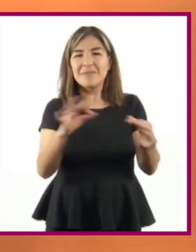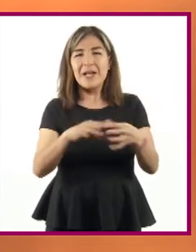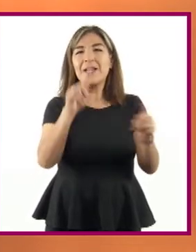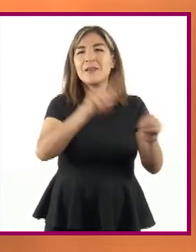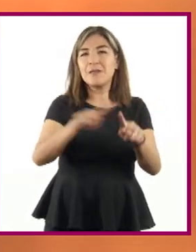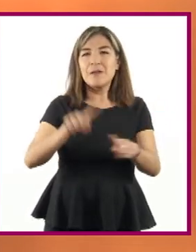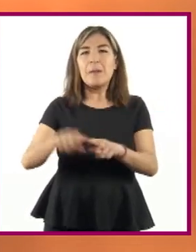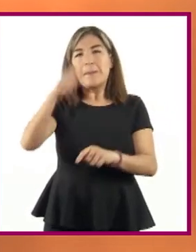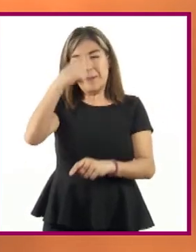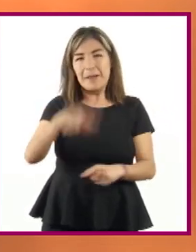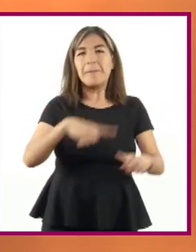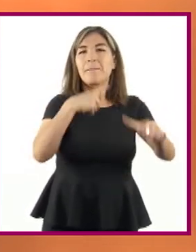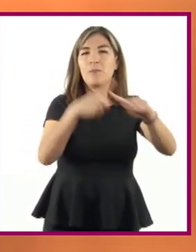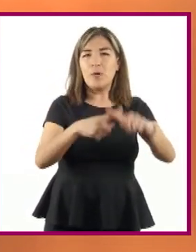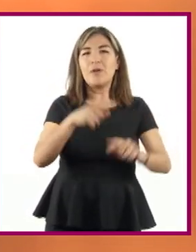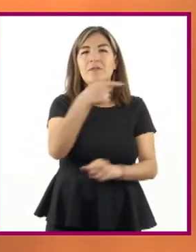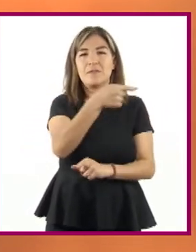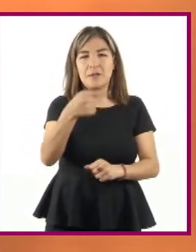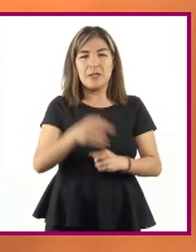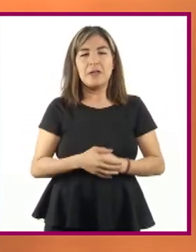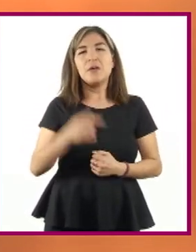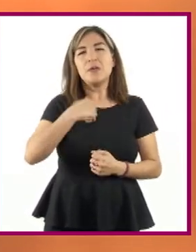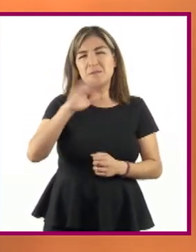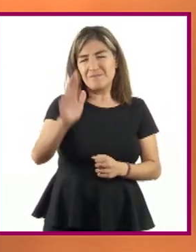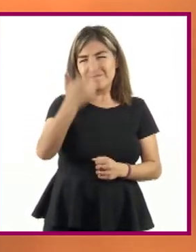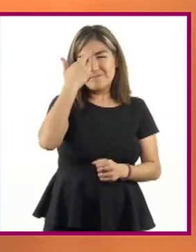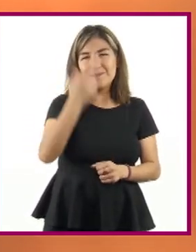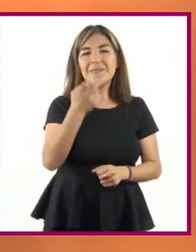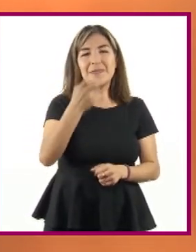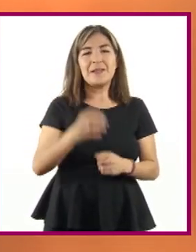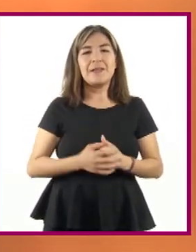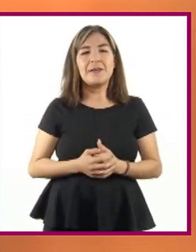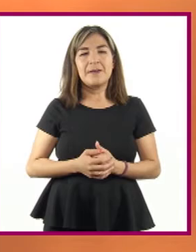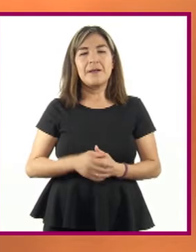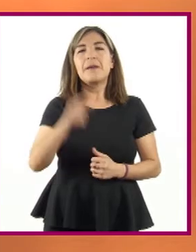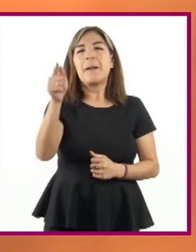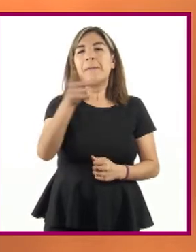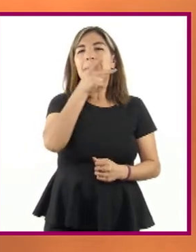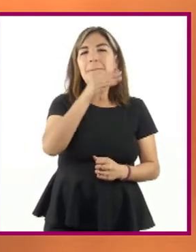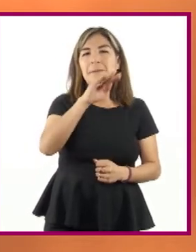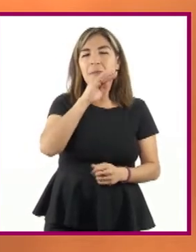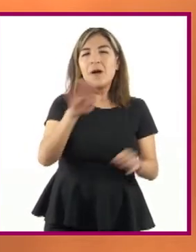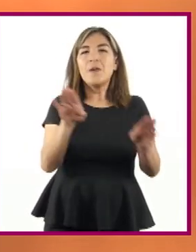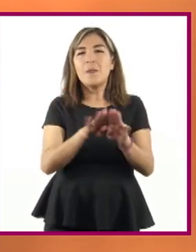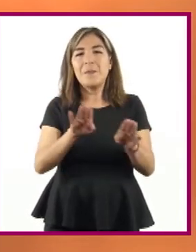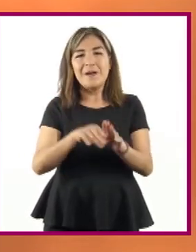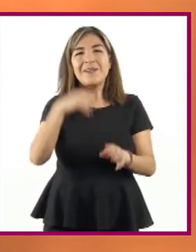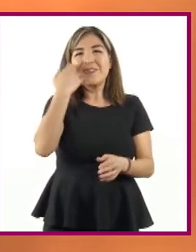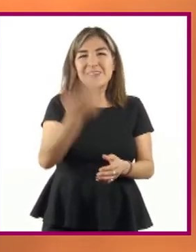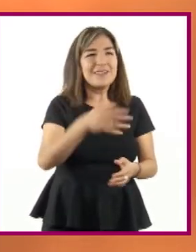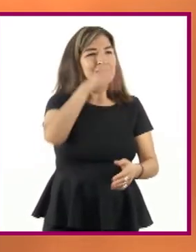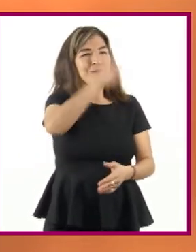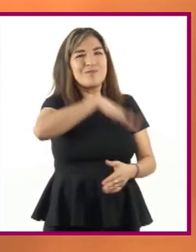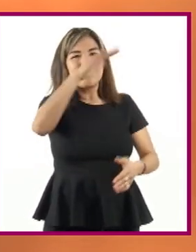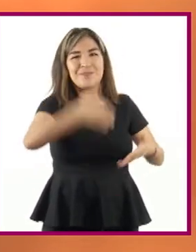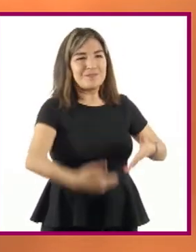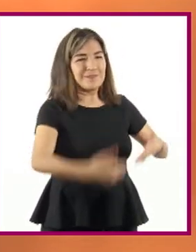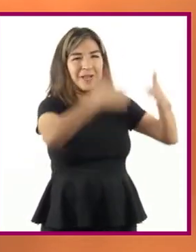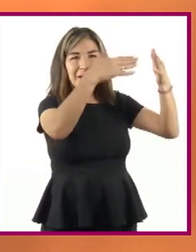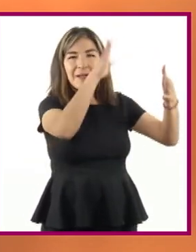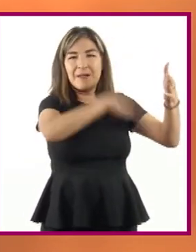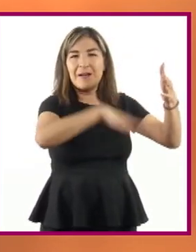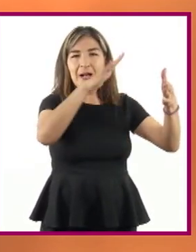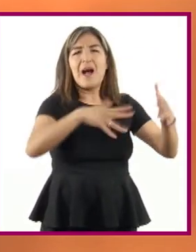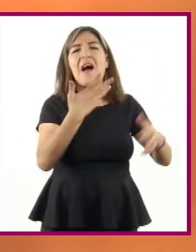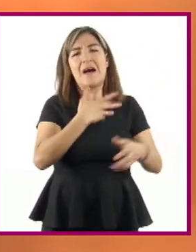de multiplicación de fracciones. Recuerdo la ocasión en la que los padres de familia requerían pintar un muro y eran varias las